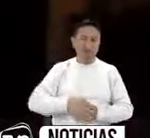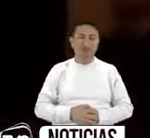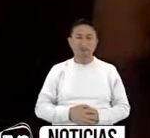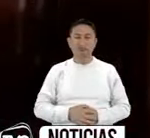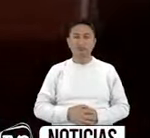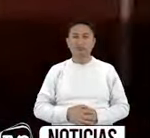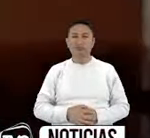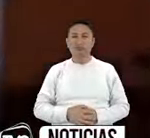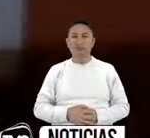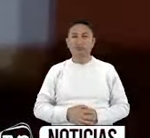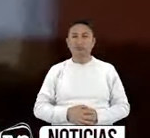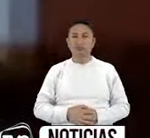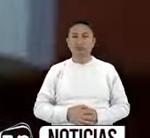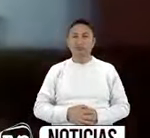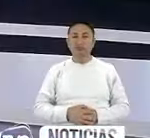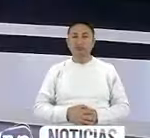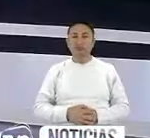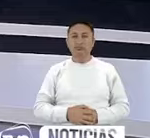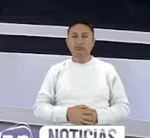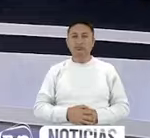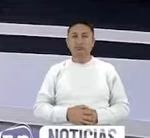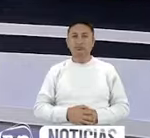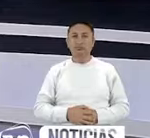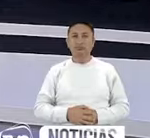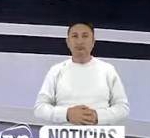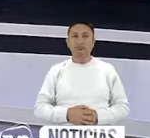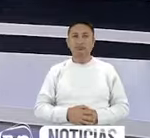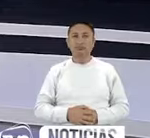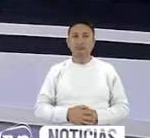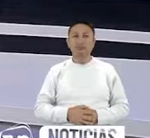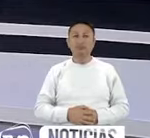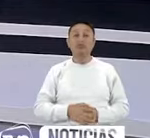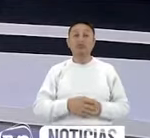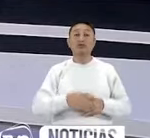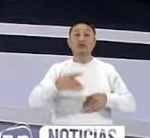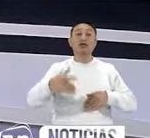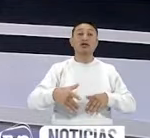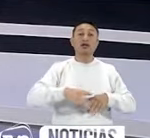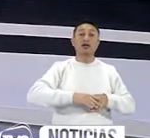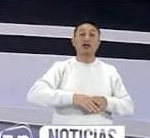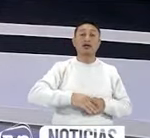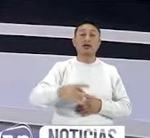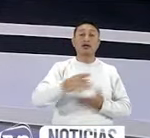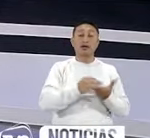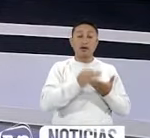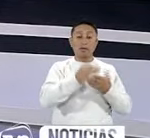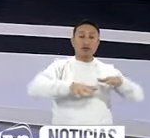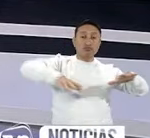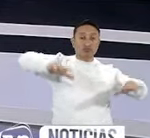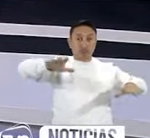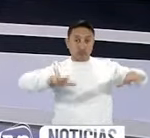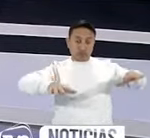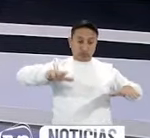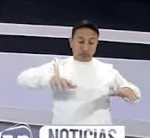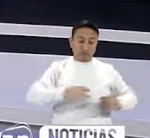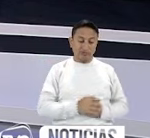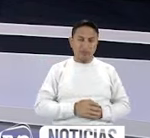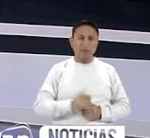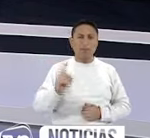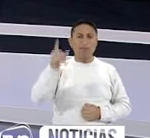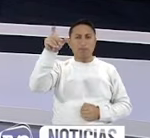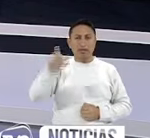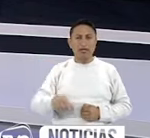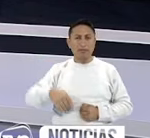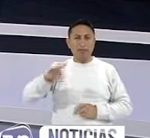Iván Casamen. En la localidad de Montañita del cantón Santa Elena fue detenido el primer más buscado de Lituania.